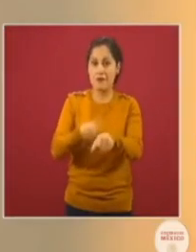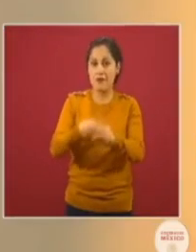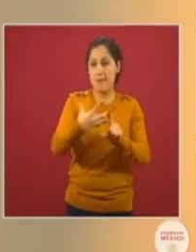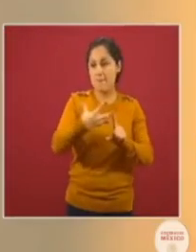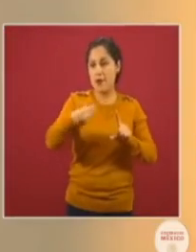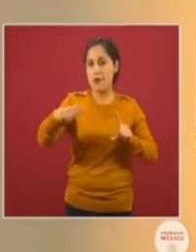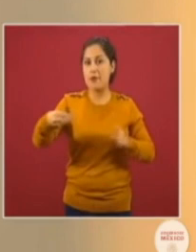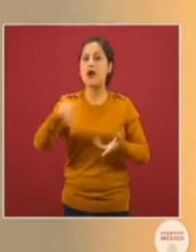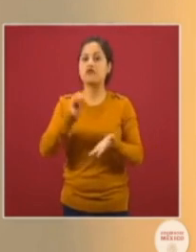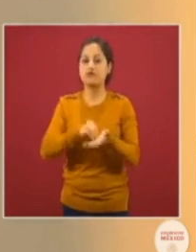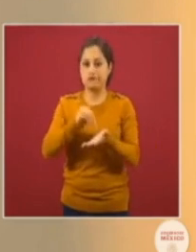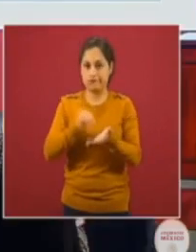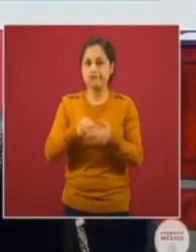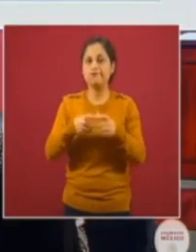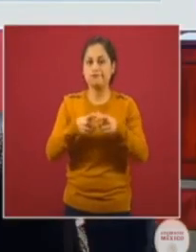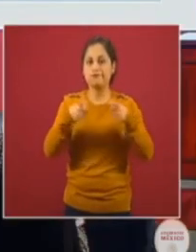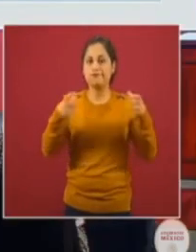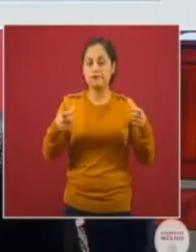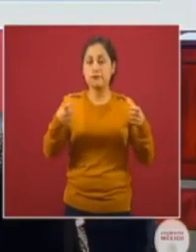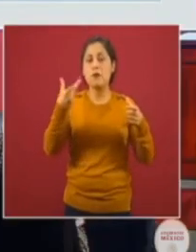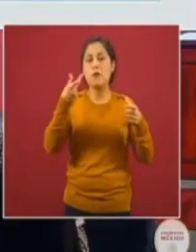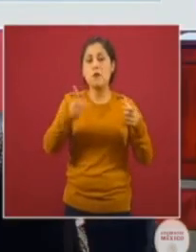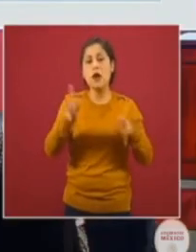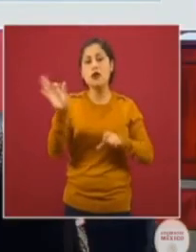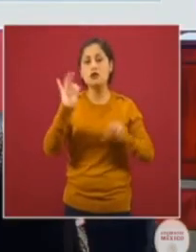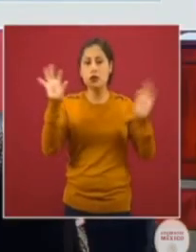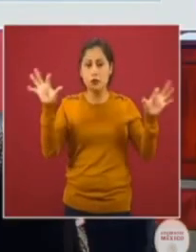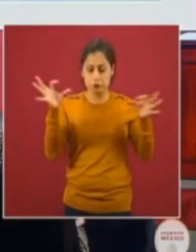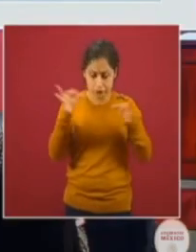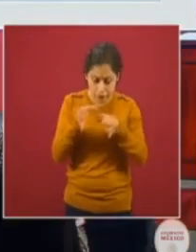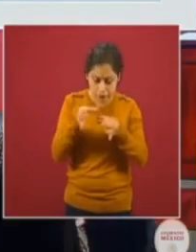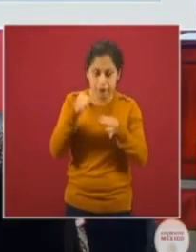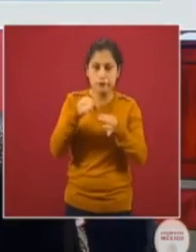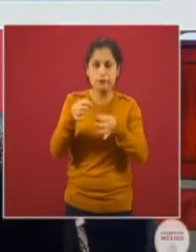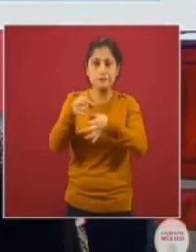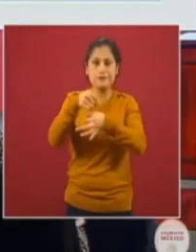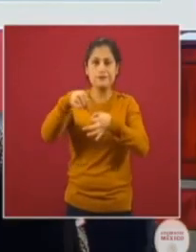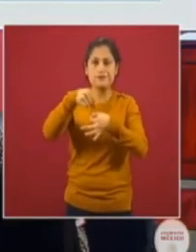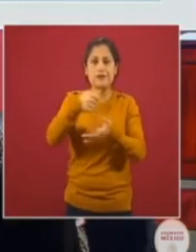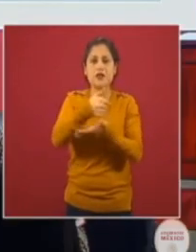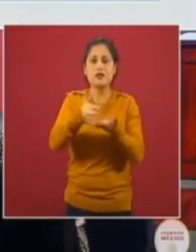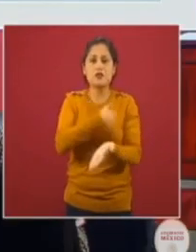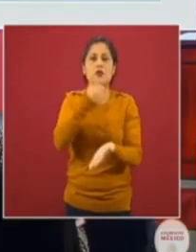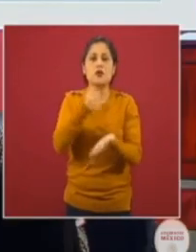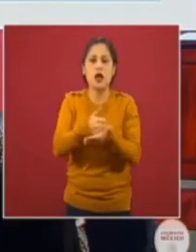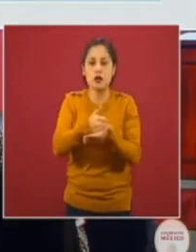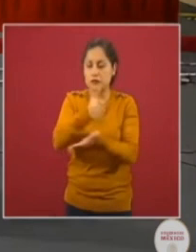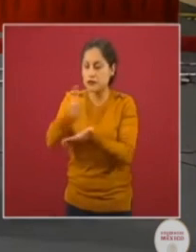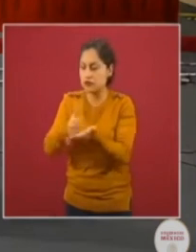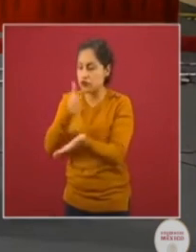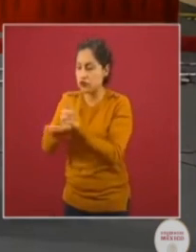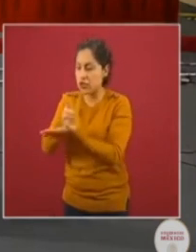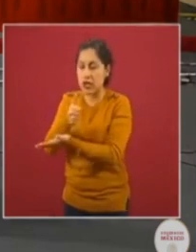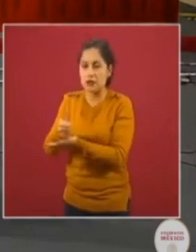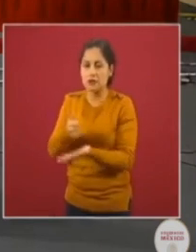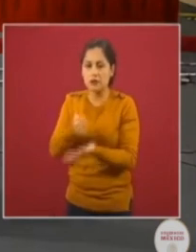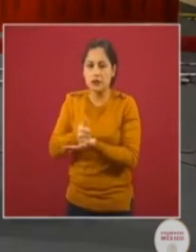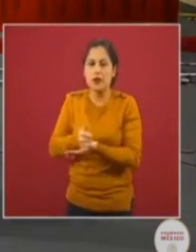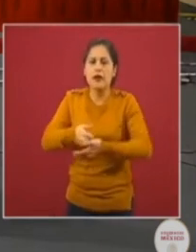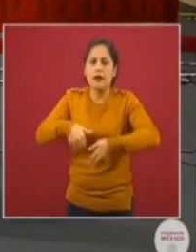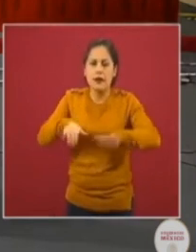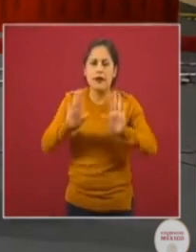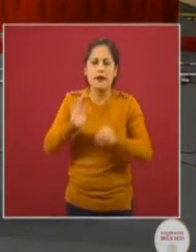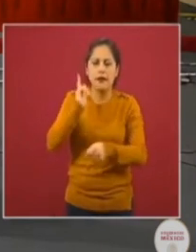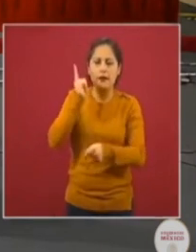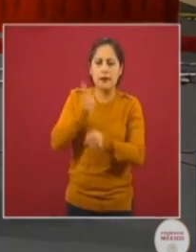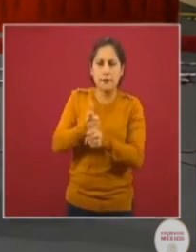manera individualizada en distintas ciudades, ustedes se darán cuenta que hay sitios como la